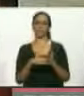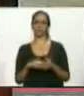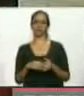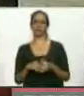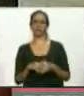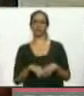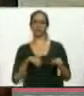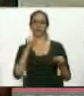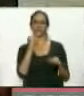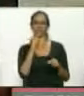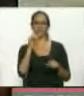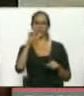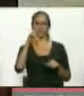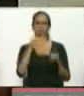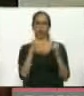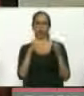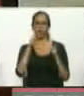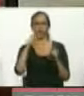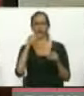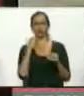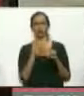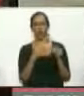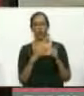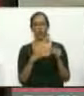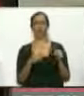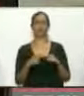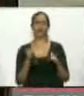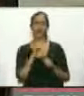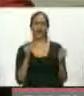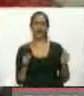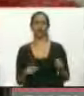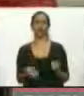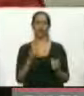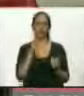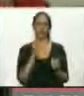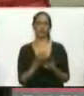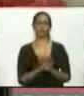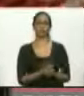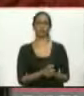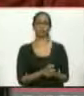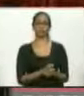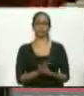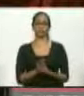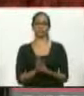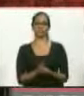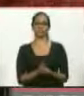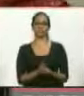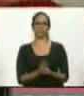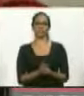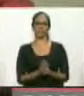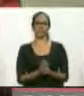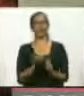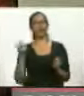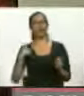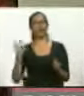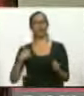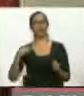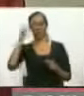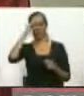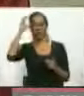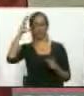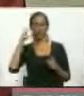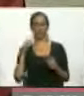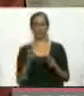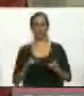3 dólares 4 dólares verdad pero la gente a bueno ha ingeniado este pueblo ha tenido capacidades para